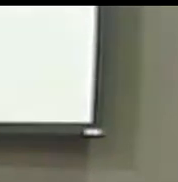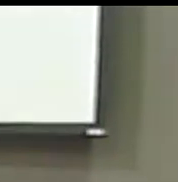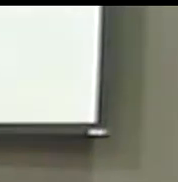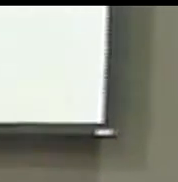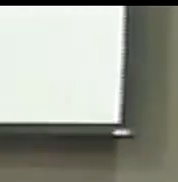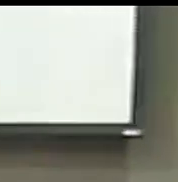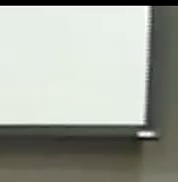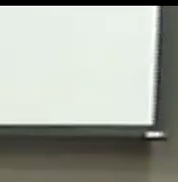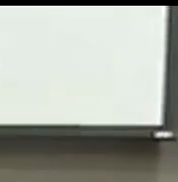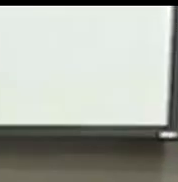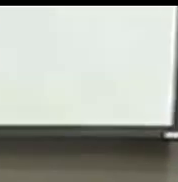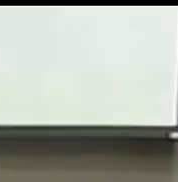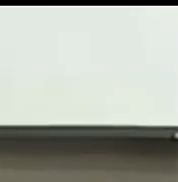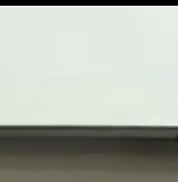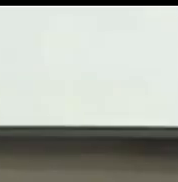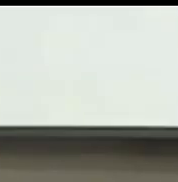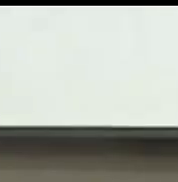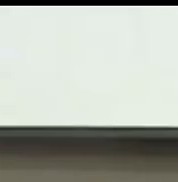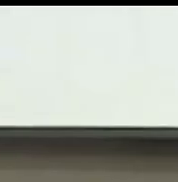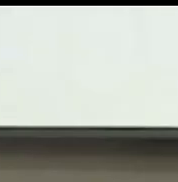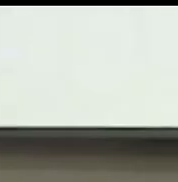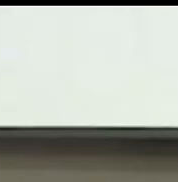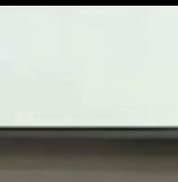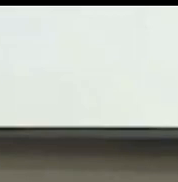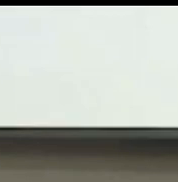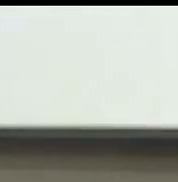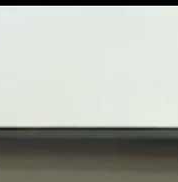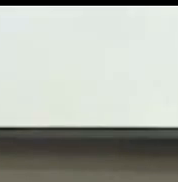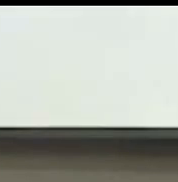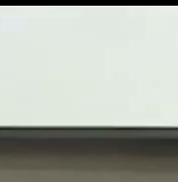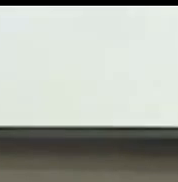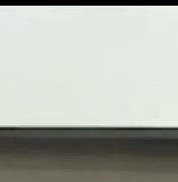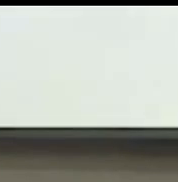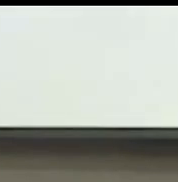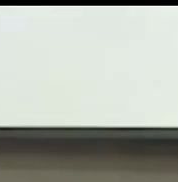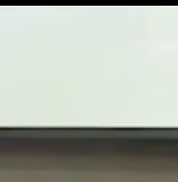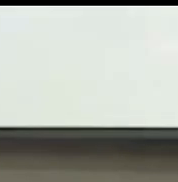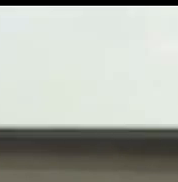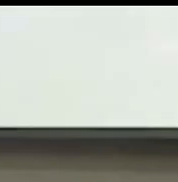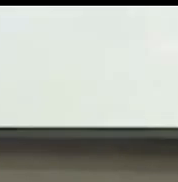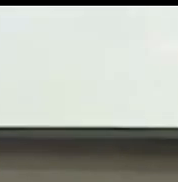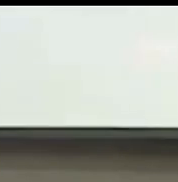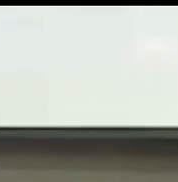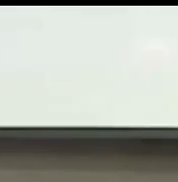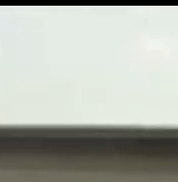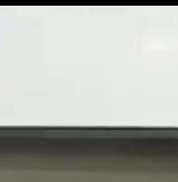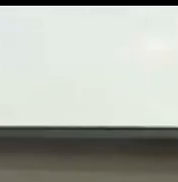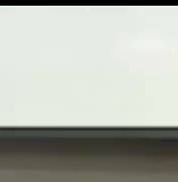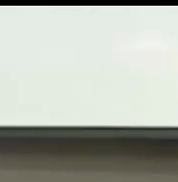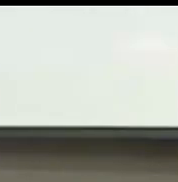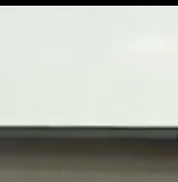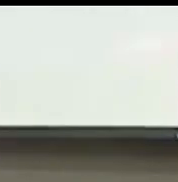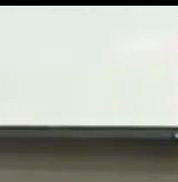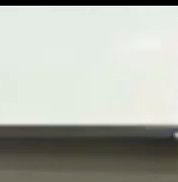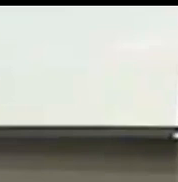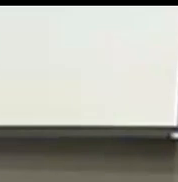espacio en el que vamos a interactuar si ustedes me lo permiten y vamos a hablar sobre el manejo de